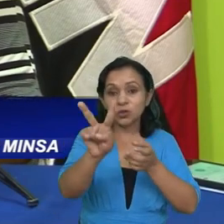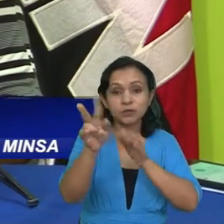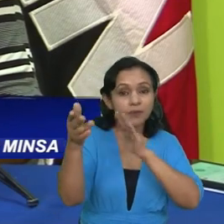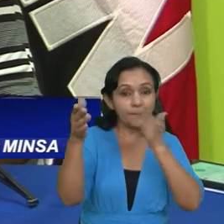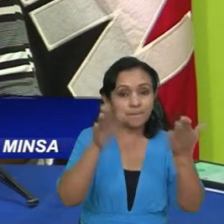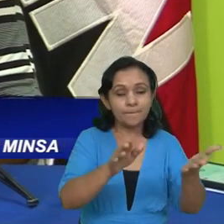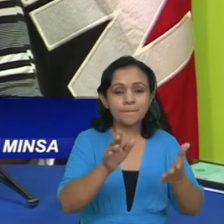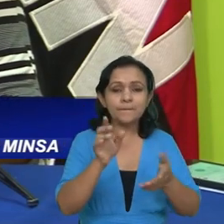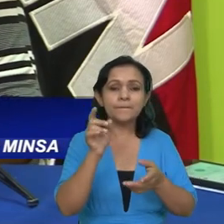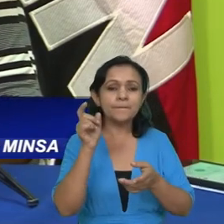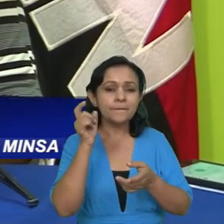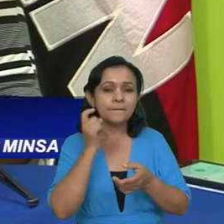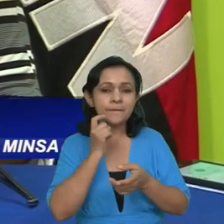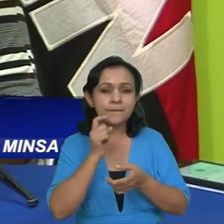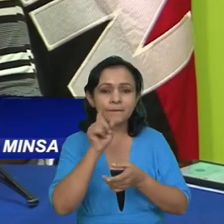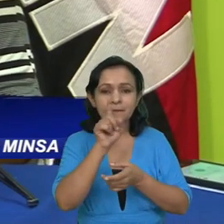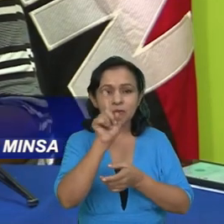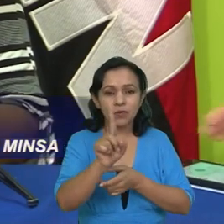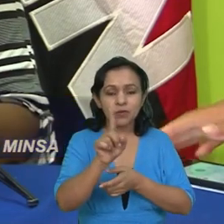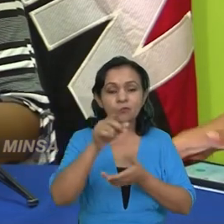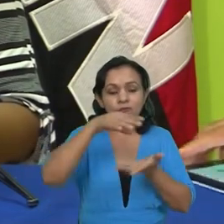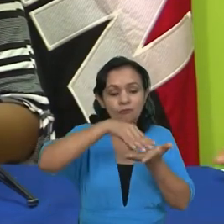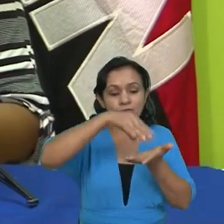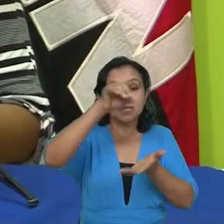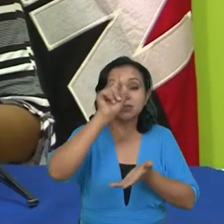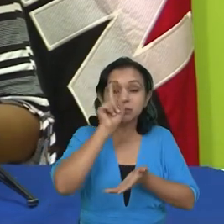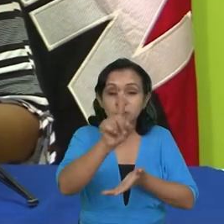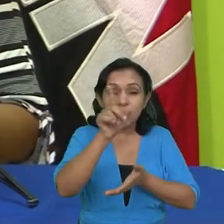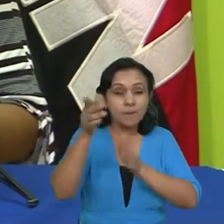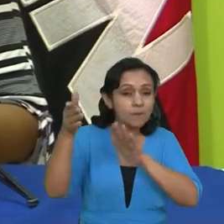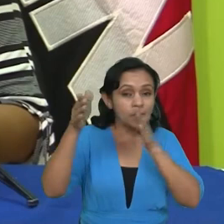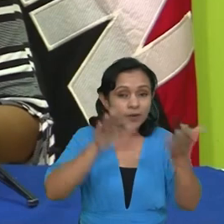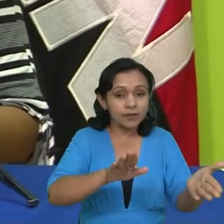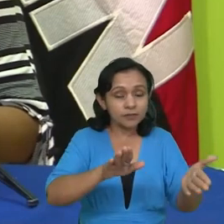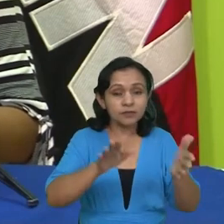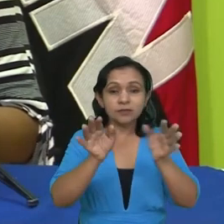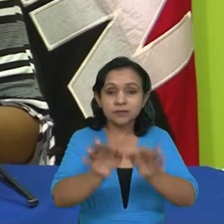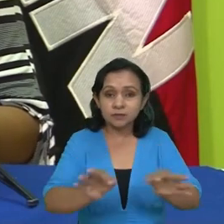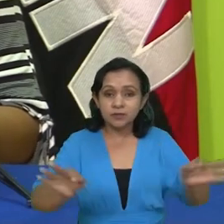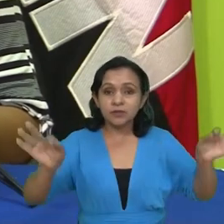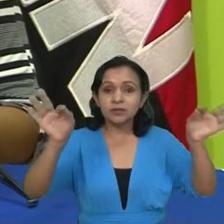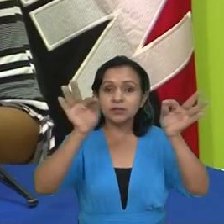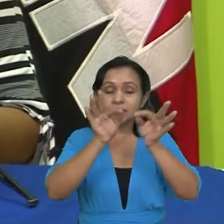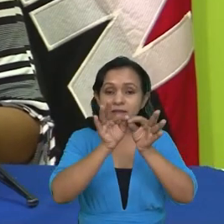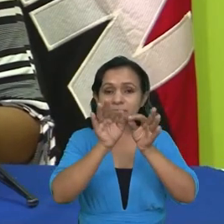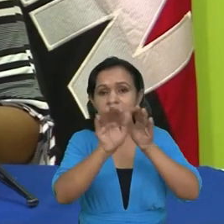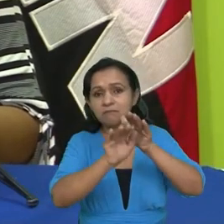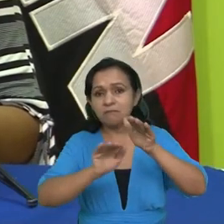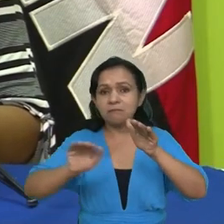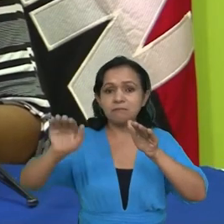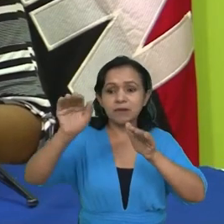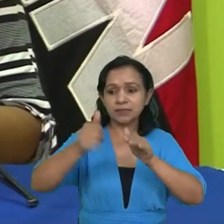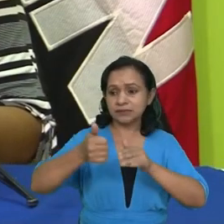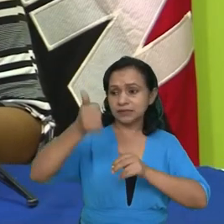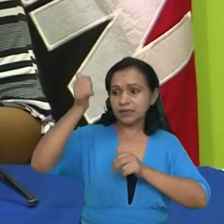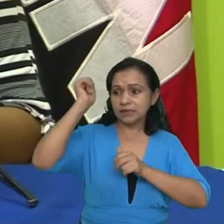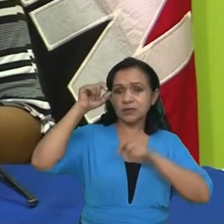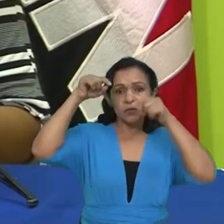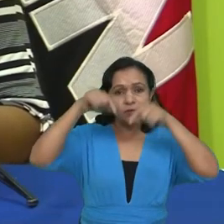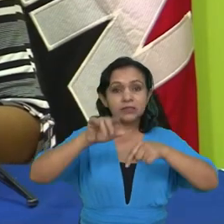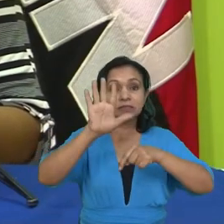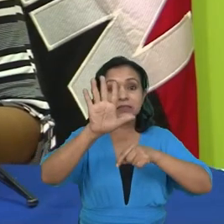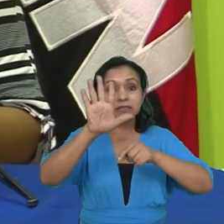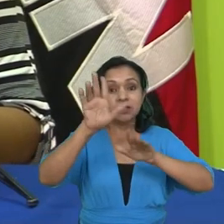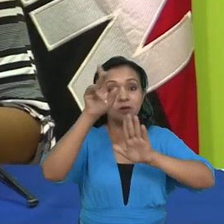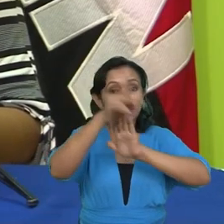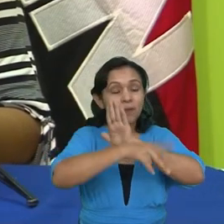en filipinas 1 y en francia 1 es muy importante que también tuvimos un incremento de ayer para hoy de 5